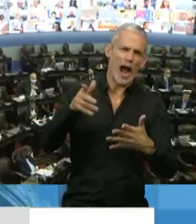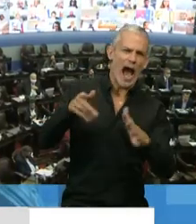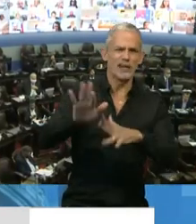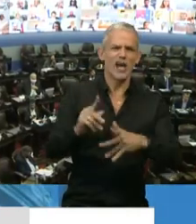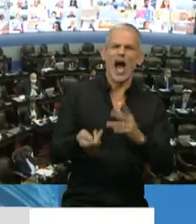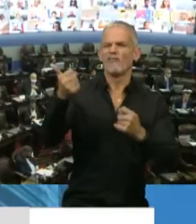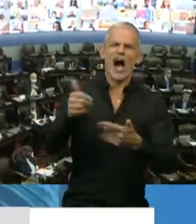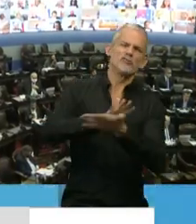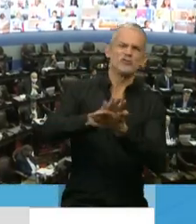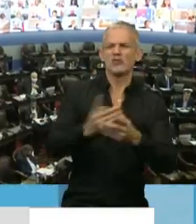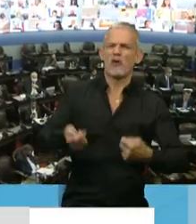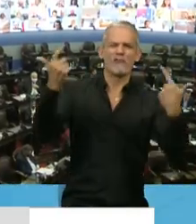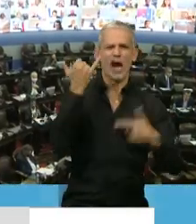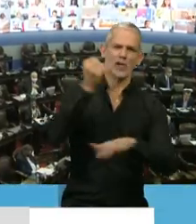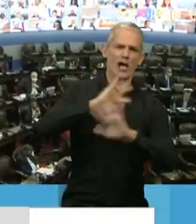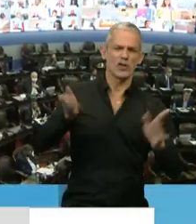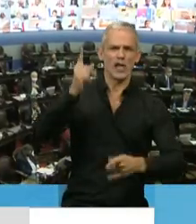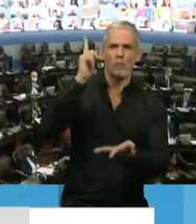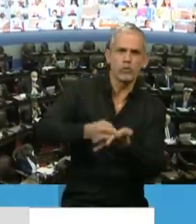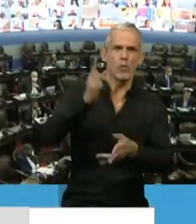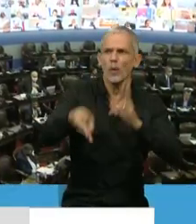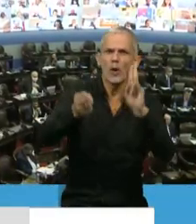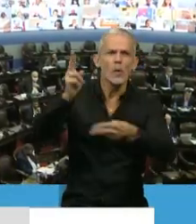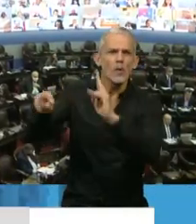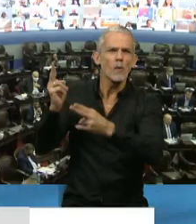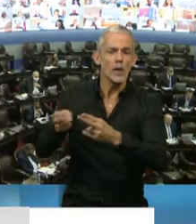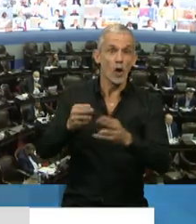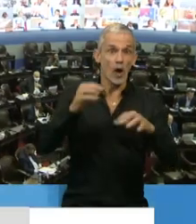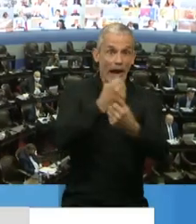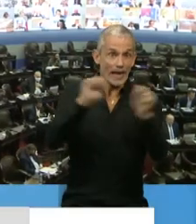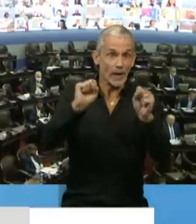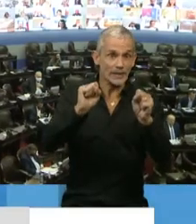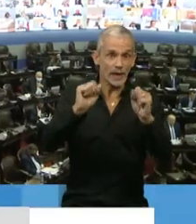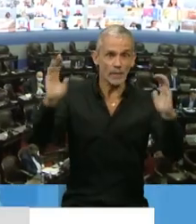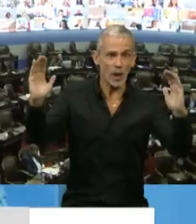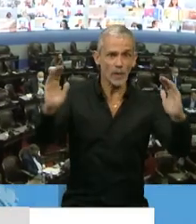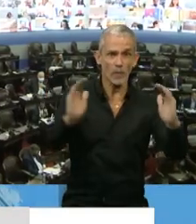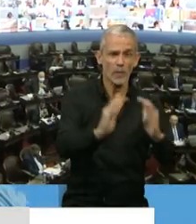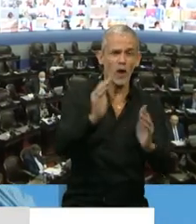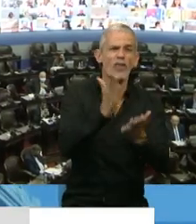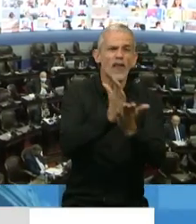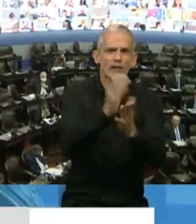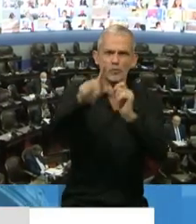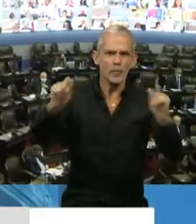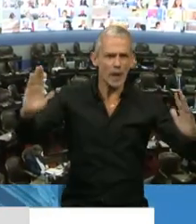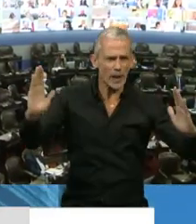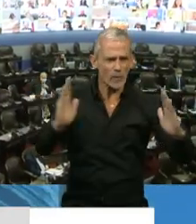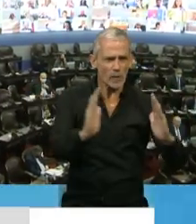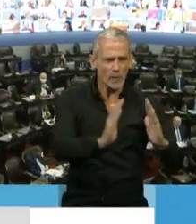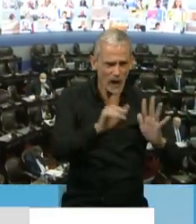simplistas, demagógicas, restrictivas de las libertades y los derechos individuales, y que nuestro